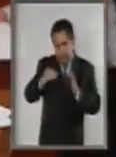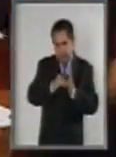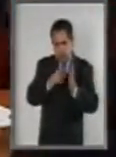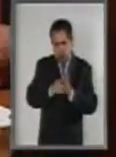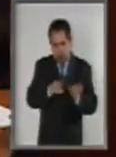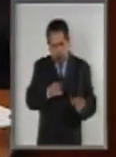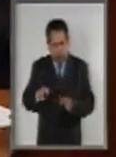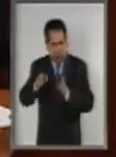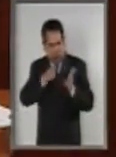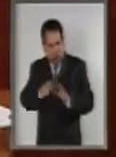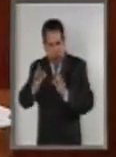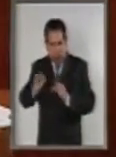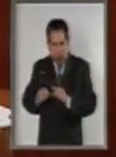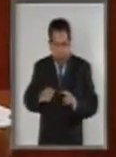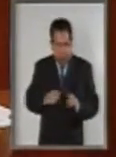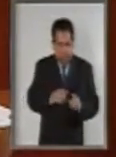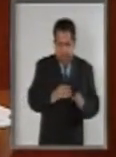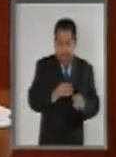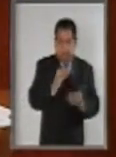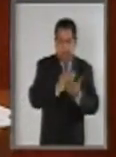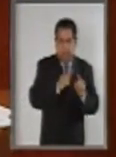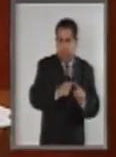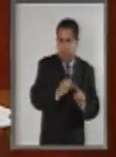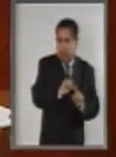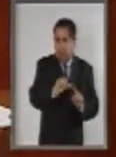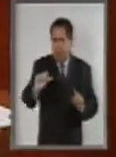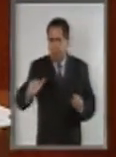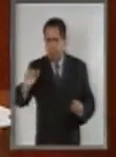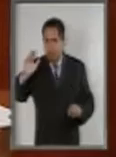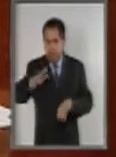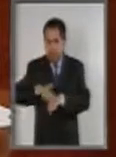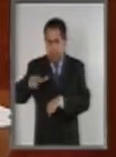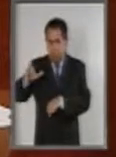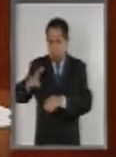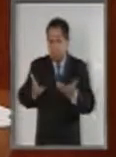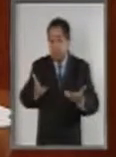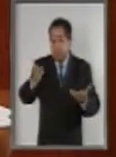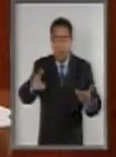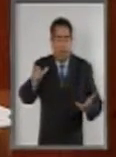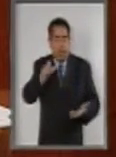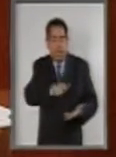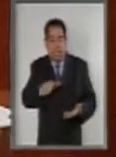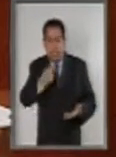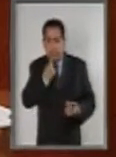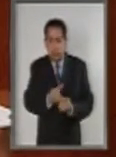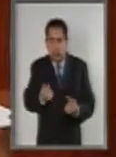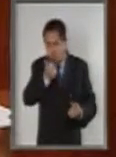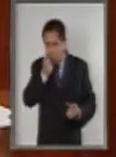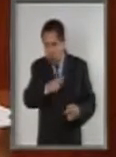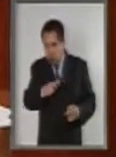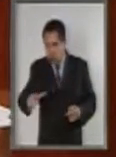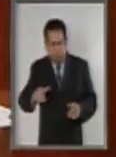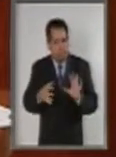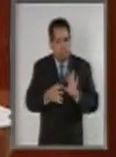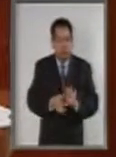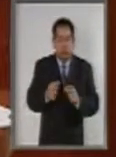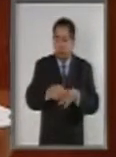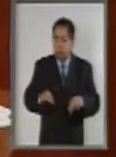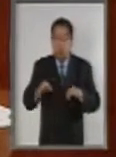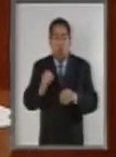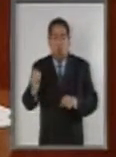el rango de menos a más, de acuerdo a condiciones propias de cada alumno, y a incorporar el principio de